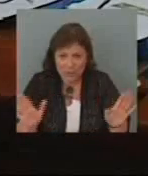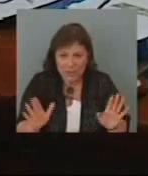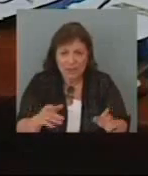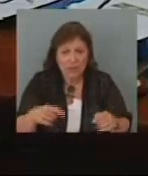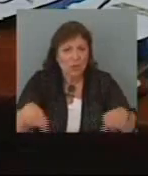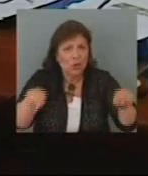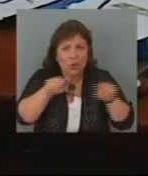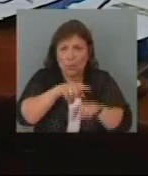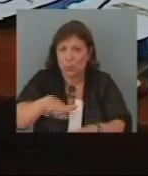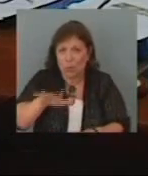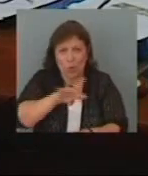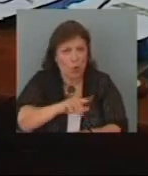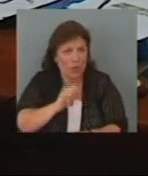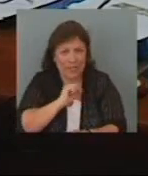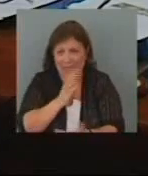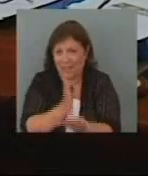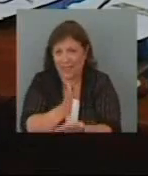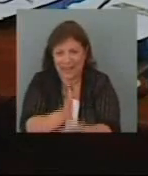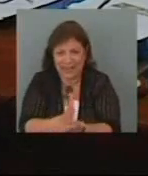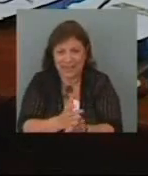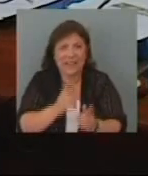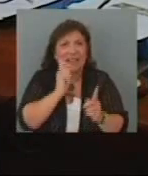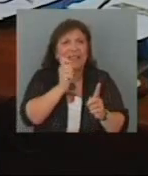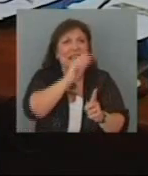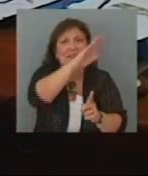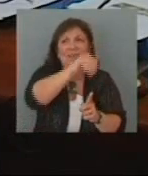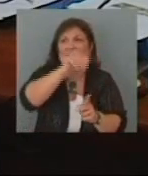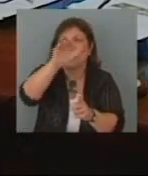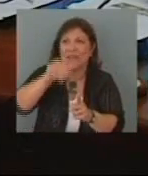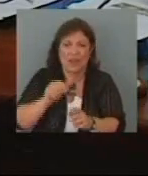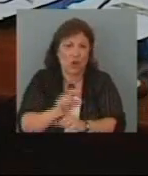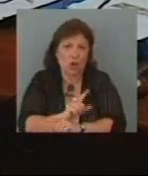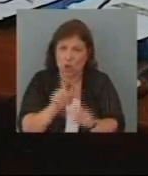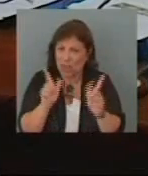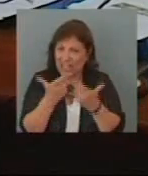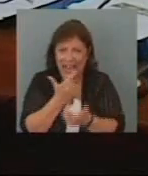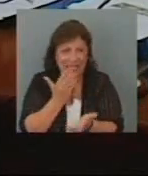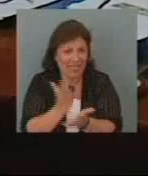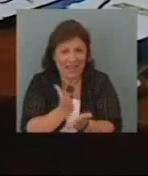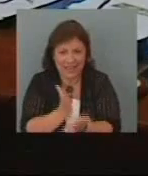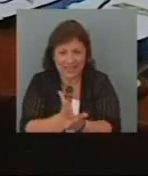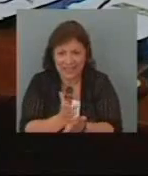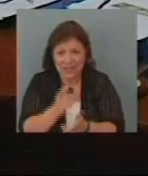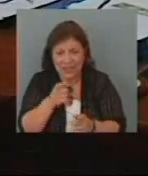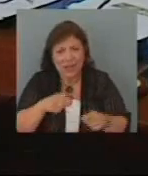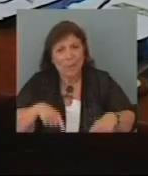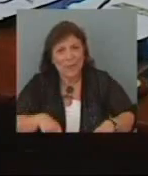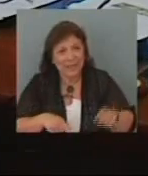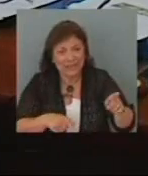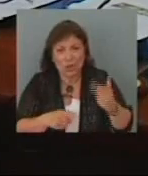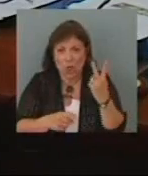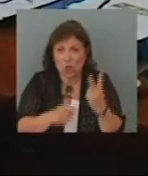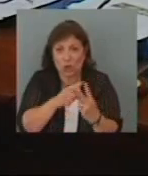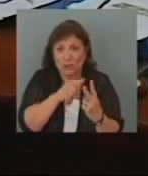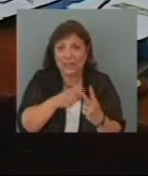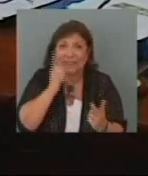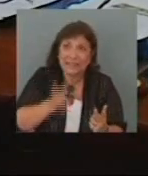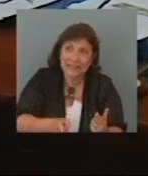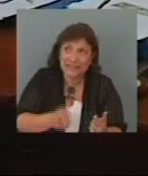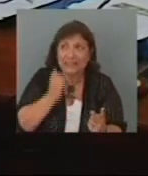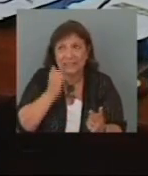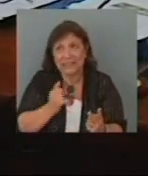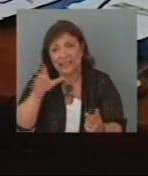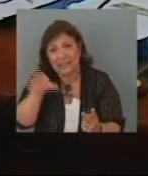tiene derecho a pedir que venga tal o cual de tal o cual otra institución. Son los señores ministros los que deciden si eso es